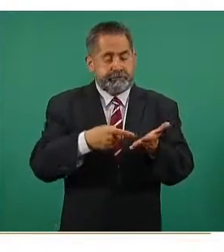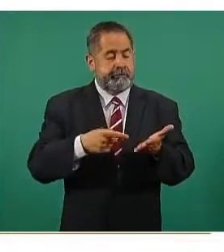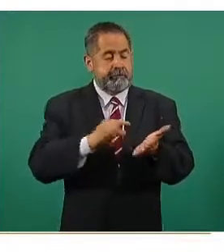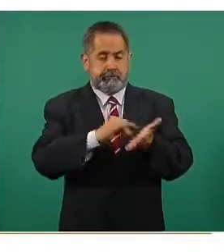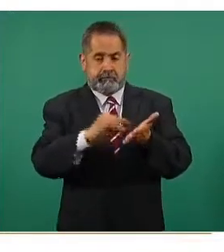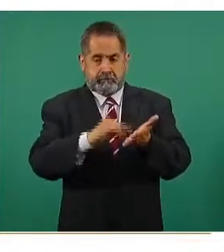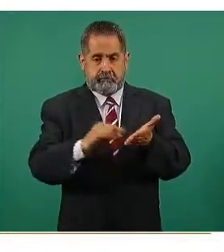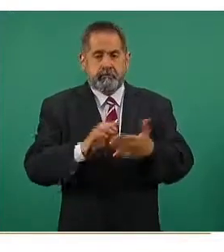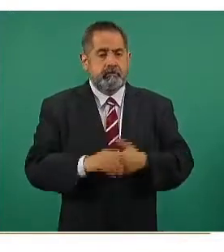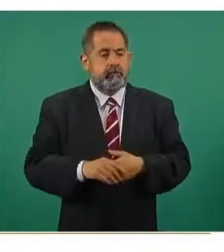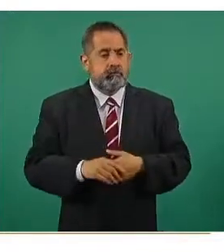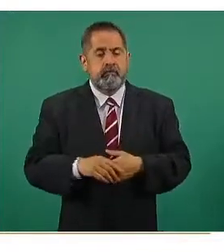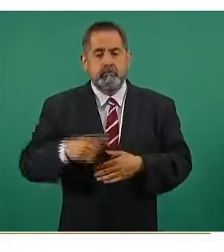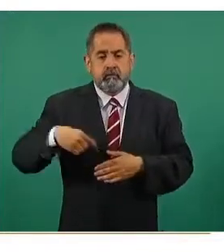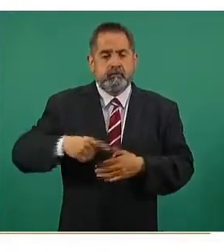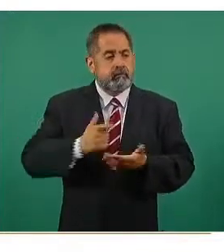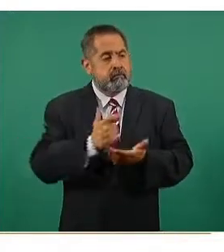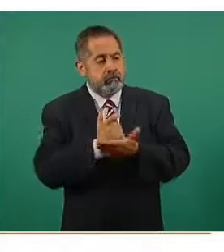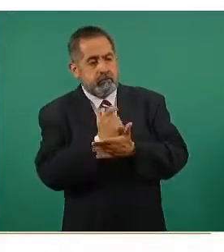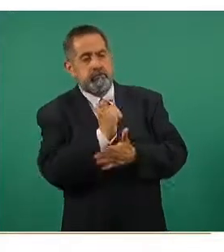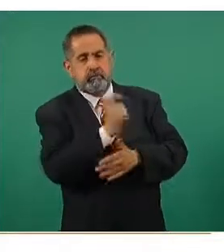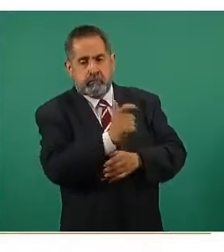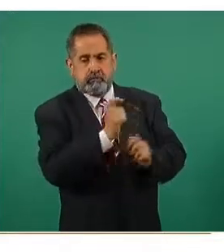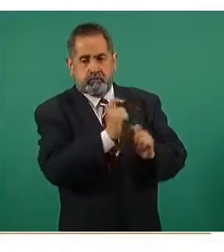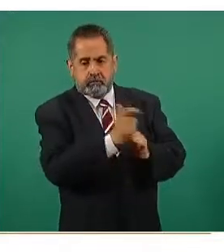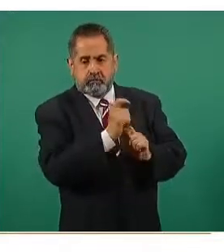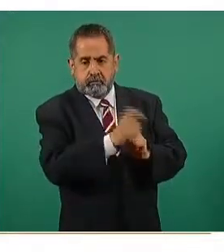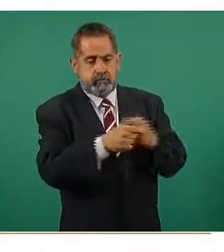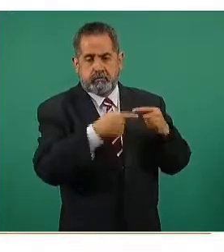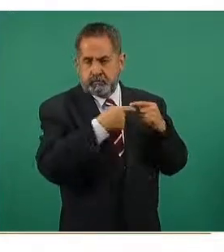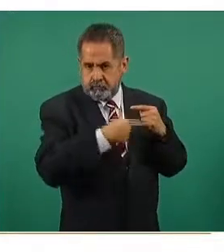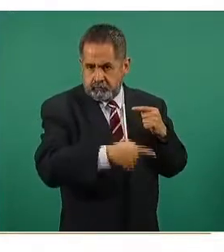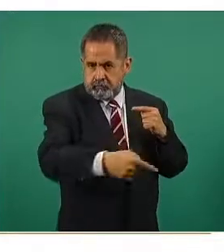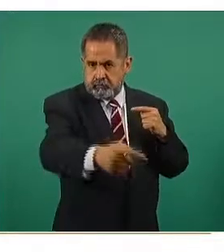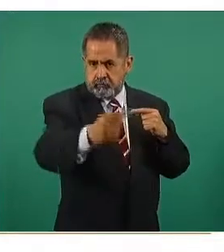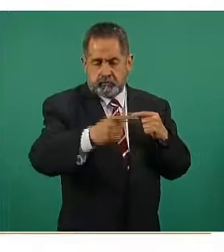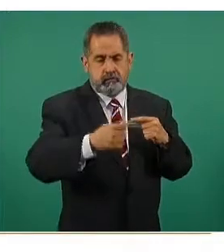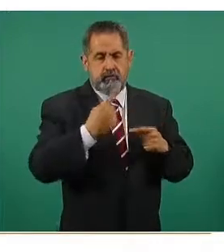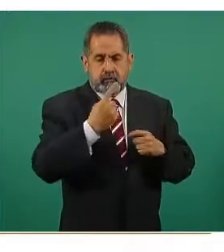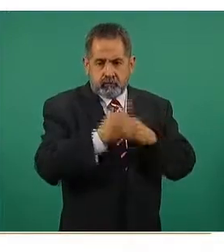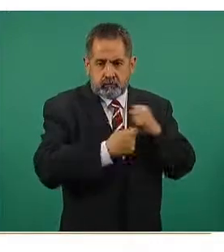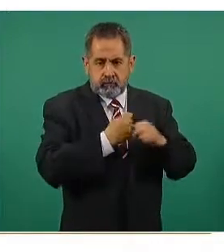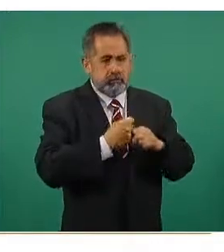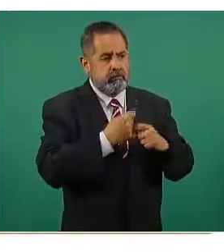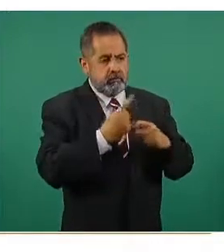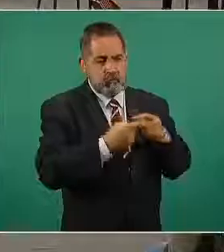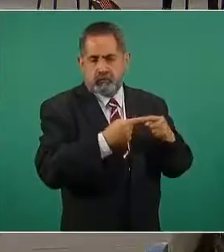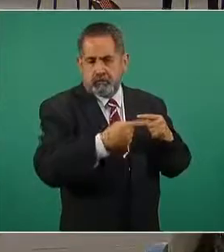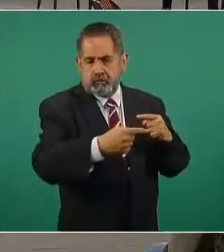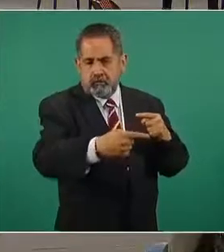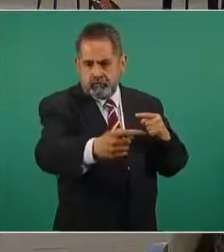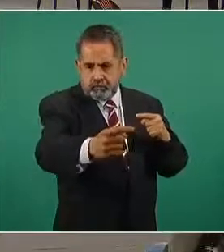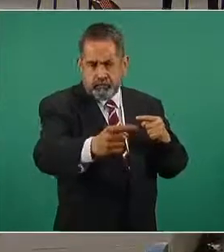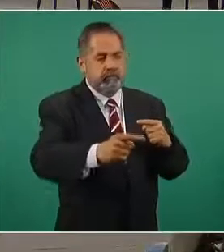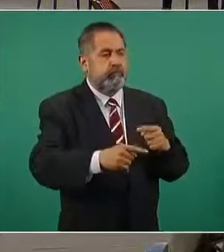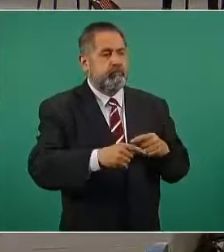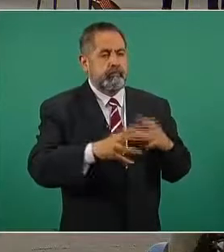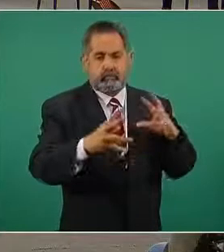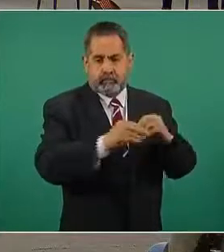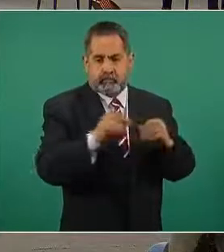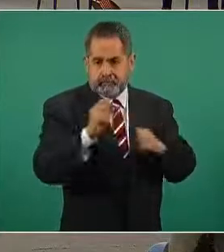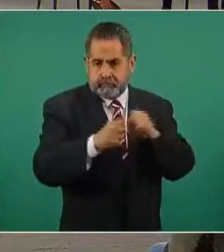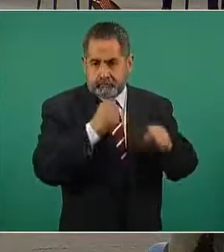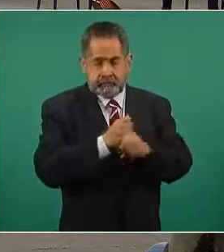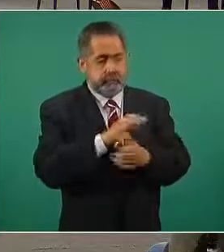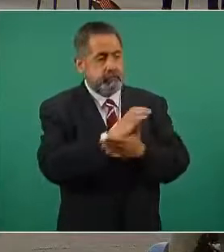contratos, que los pagos realizados durante la vigencia de cada uno de los contratos se llevarán a cabo